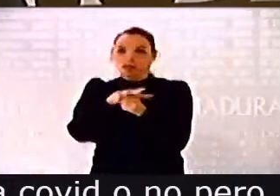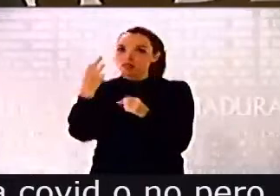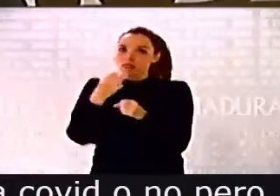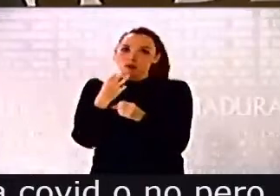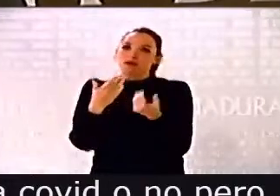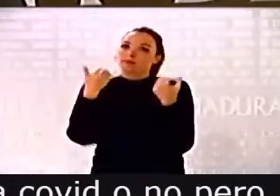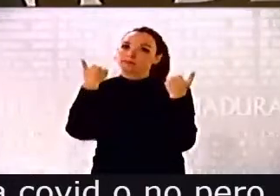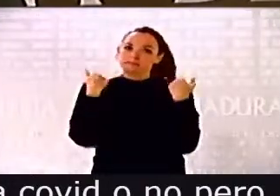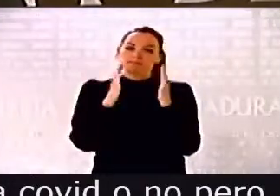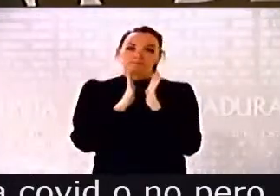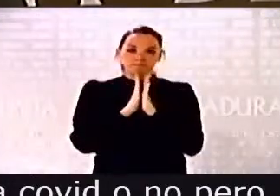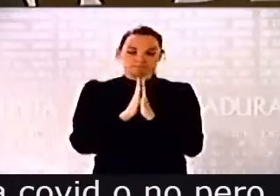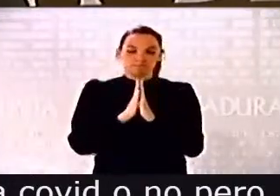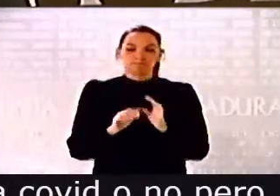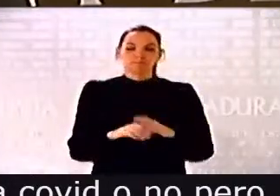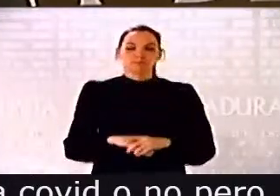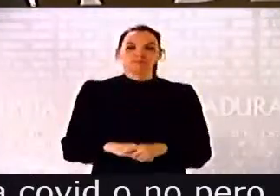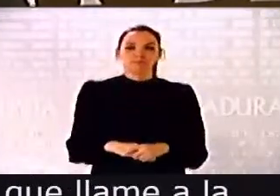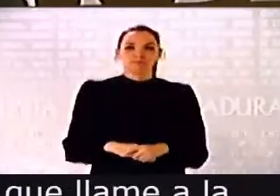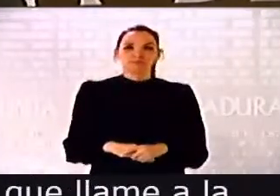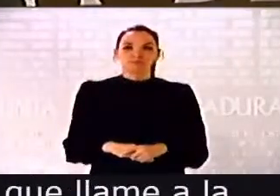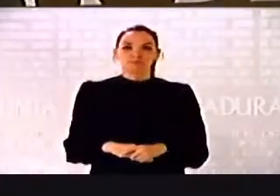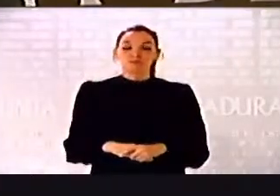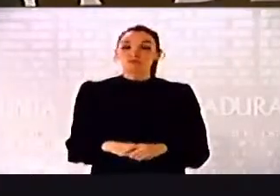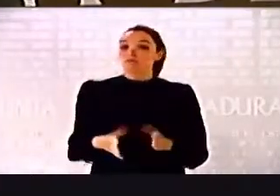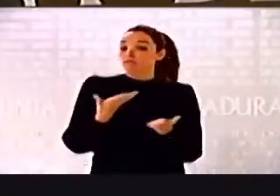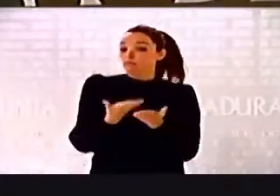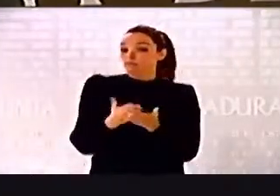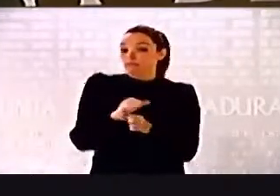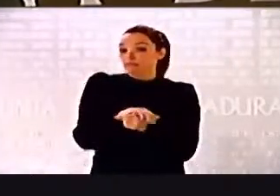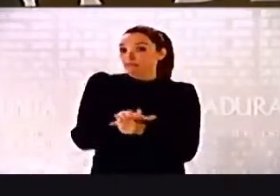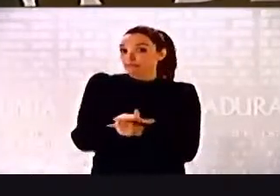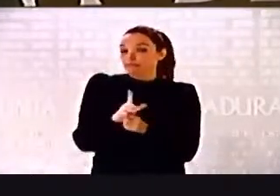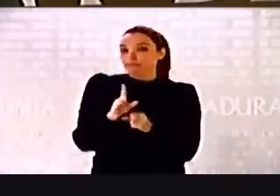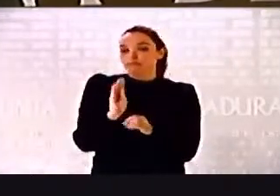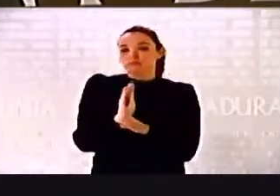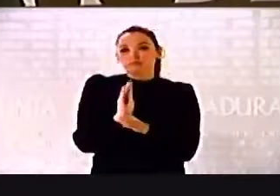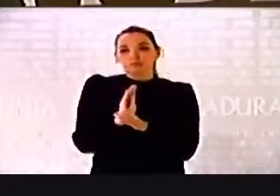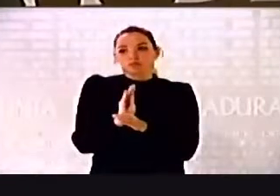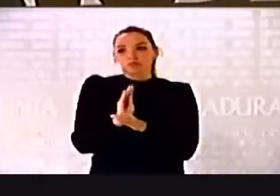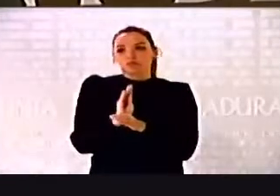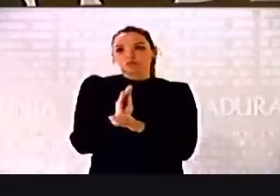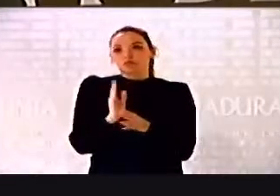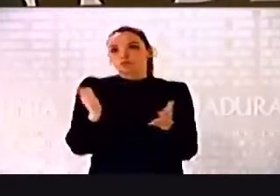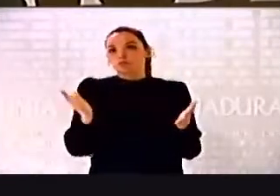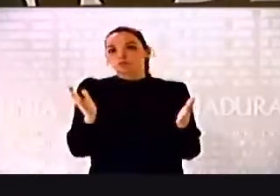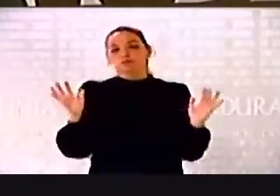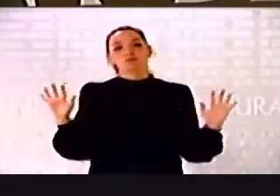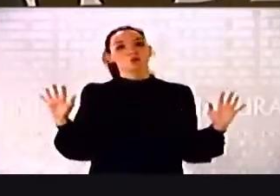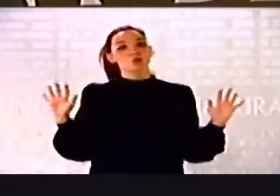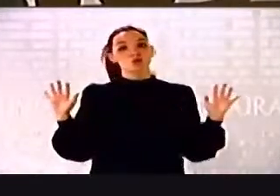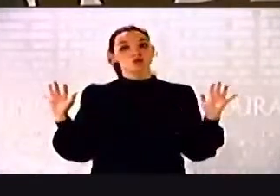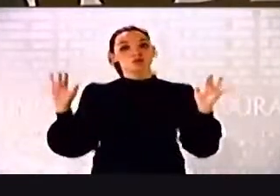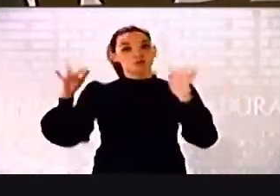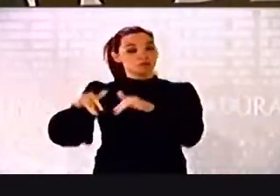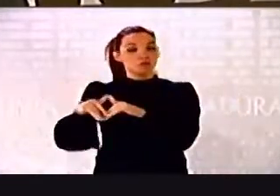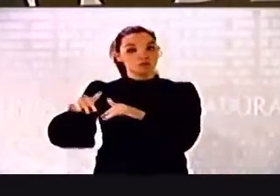responsabilidad. Nos pide que no acudamos